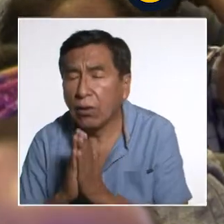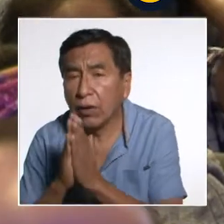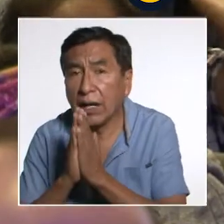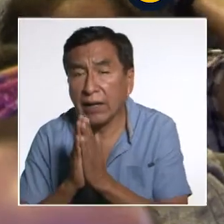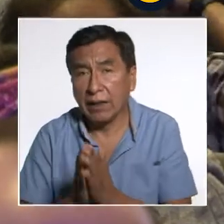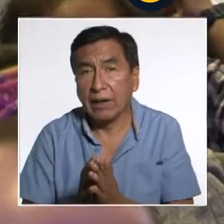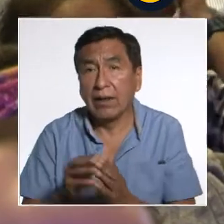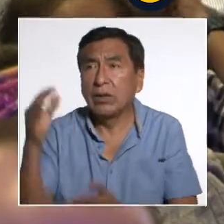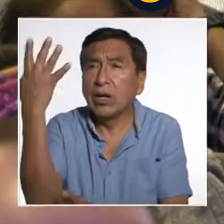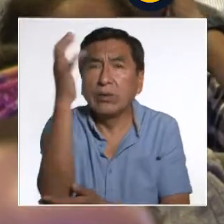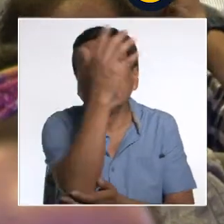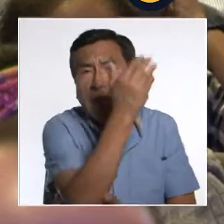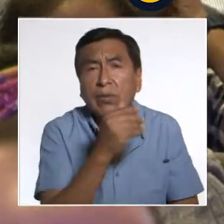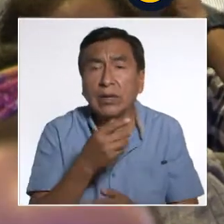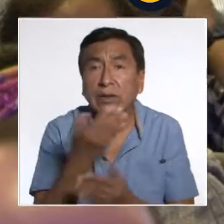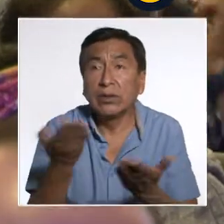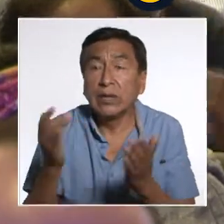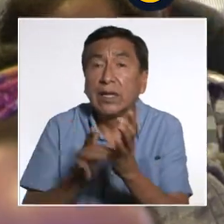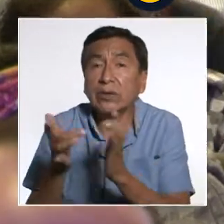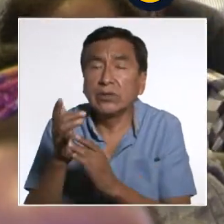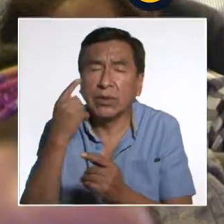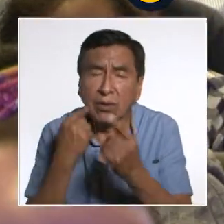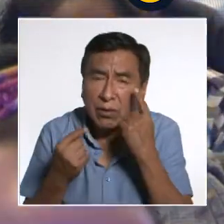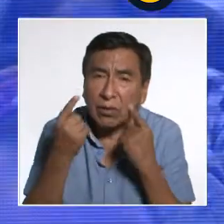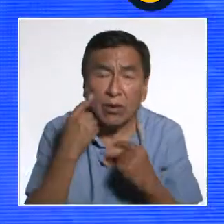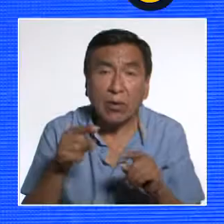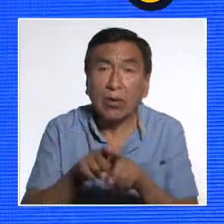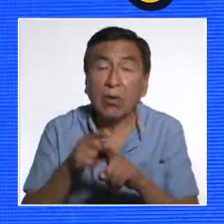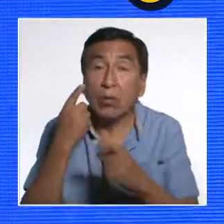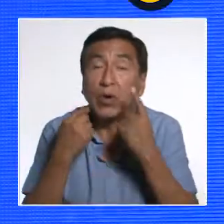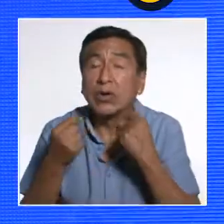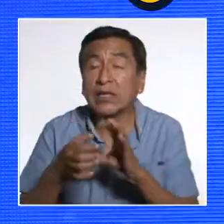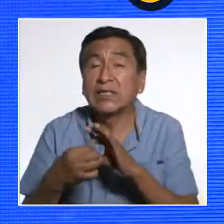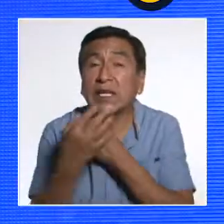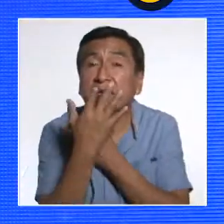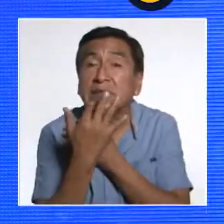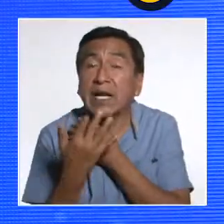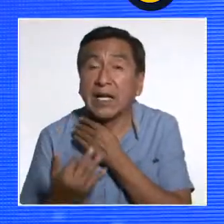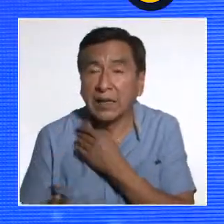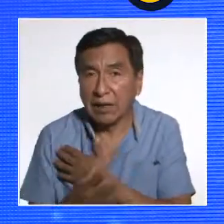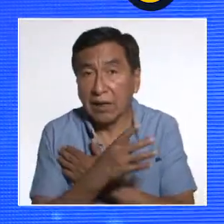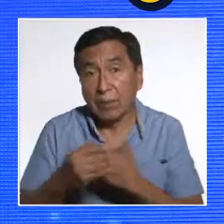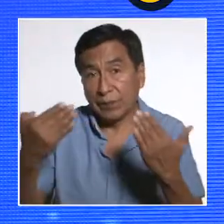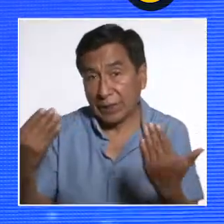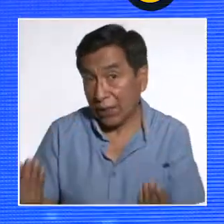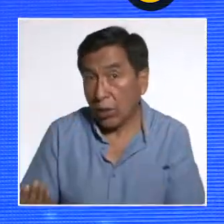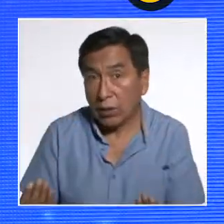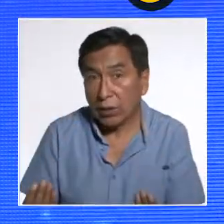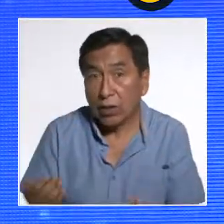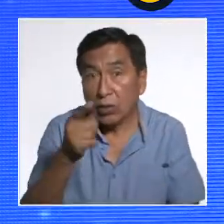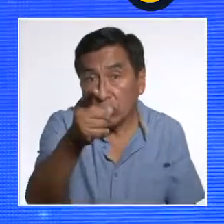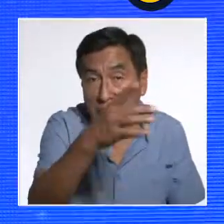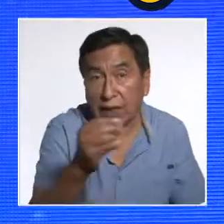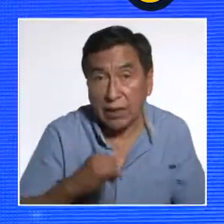donde Jesús, dice la palabra, lloró como gotas de sangre. Y hoy usted